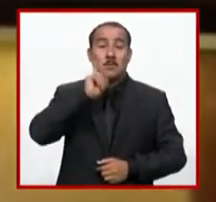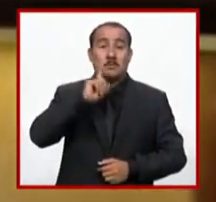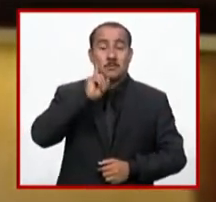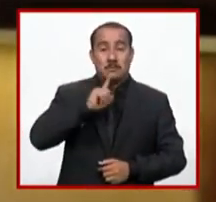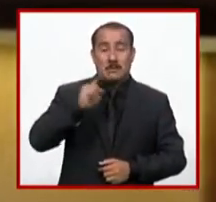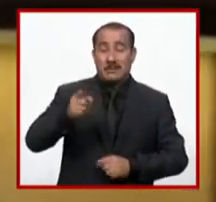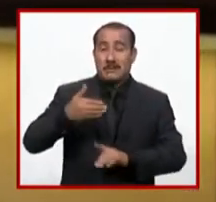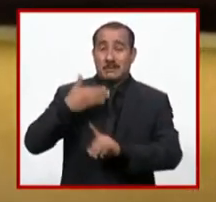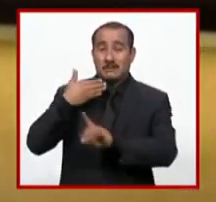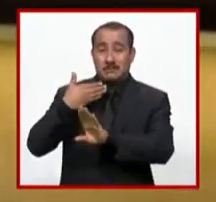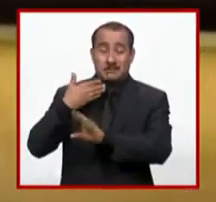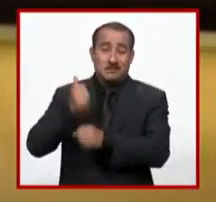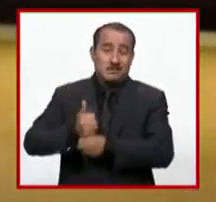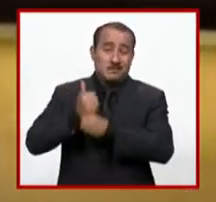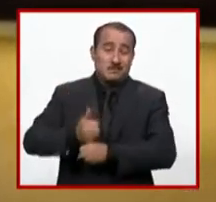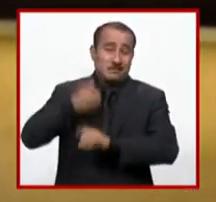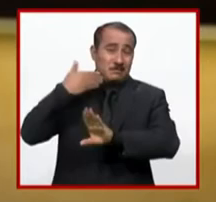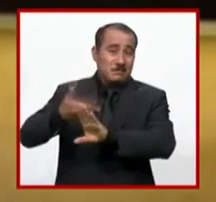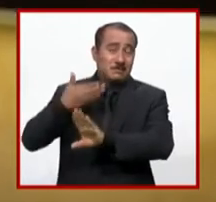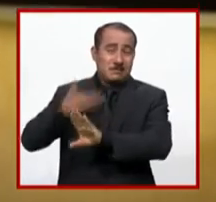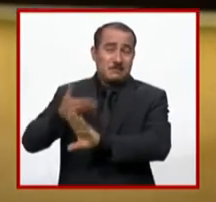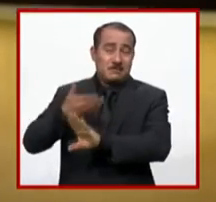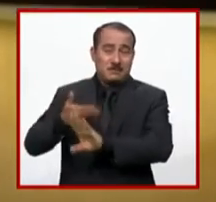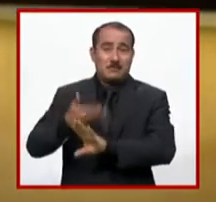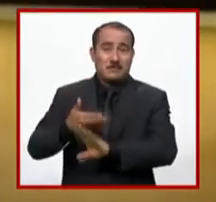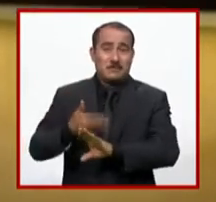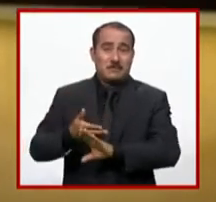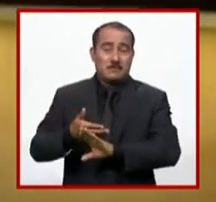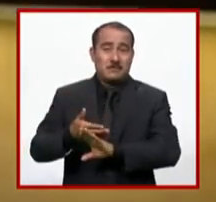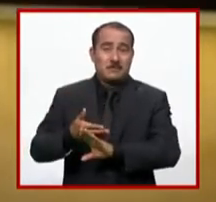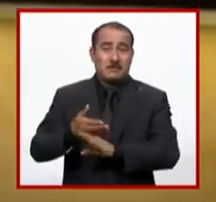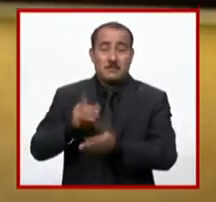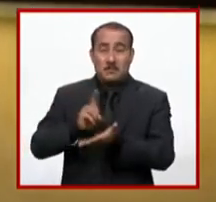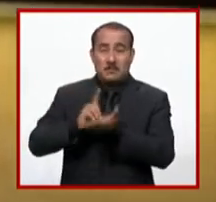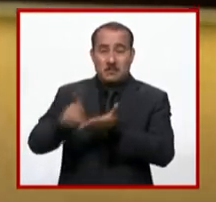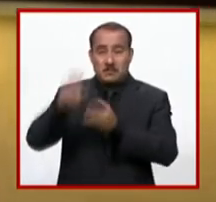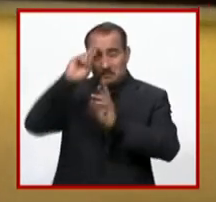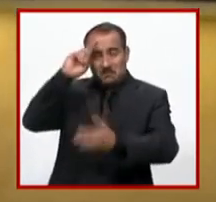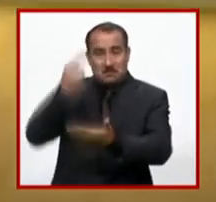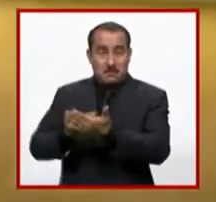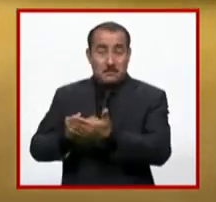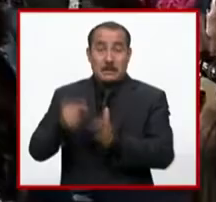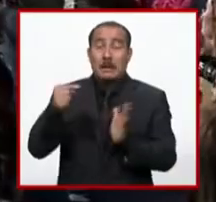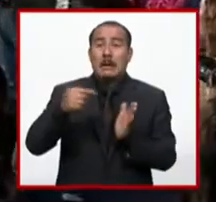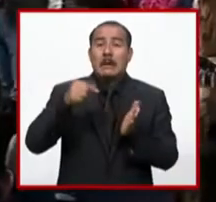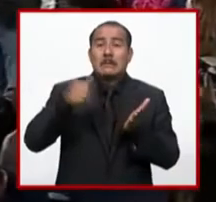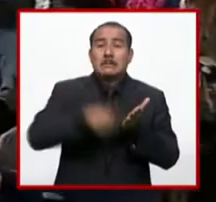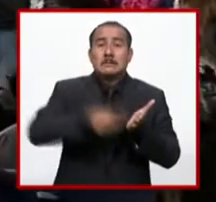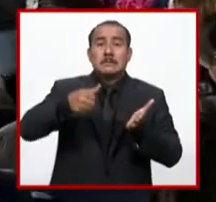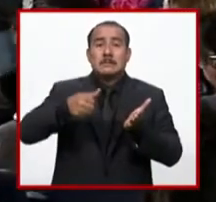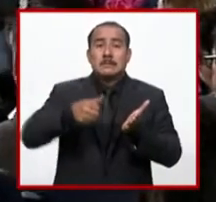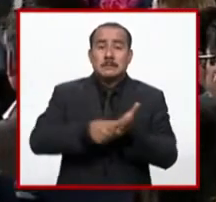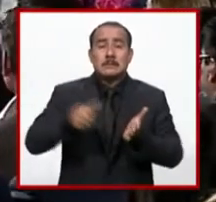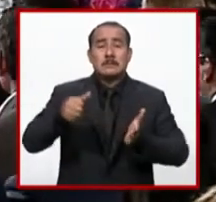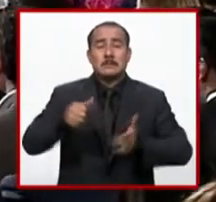sido violentadas de alguna u otra manera en sus derechos. Este botón